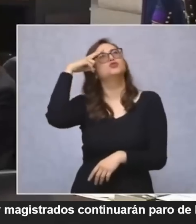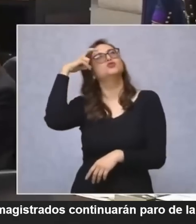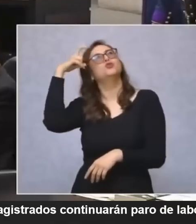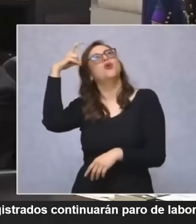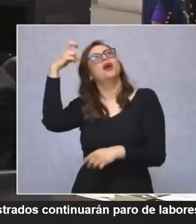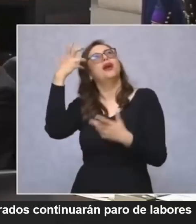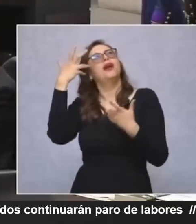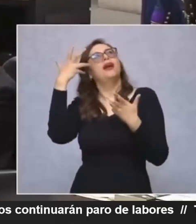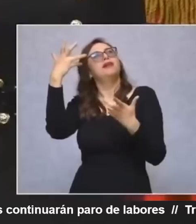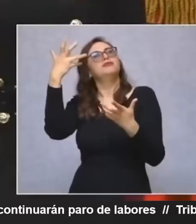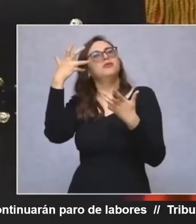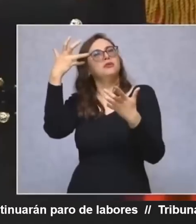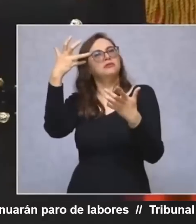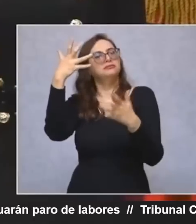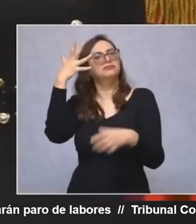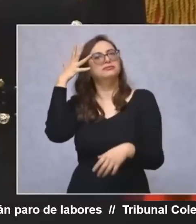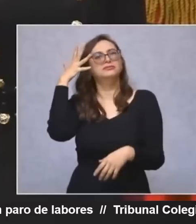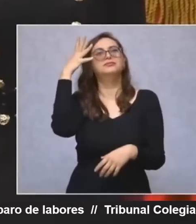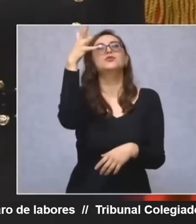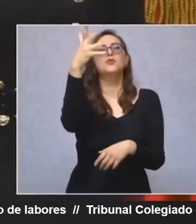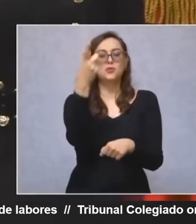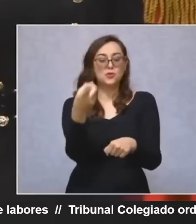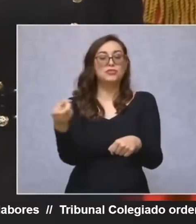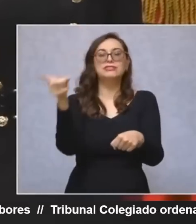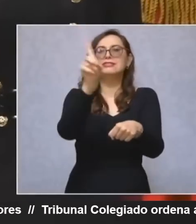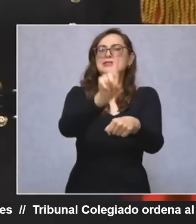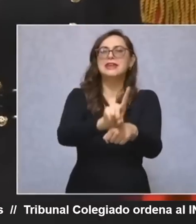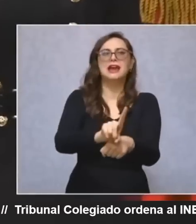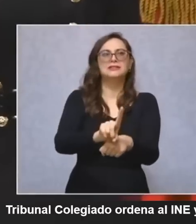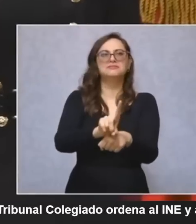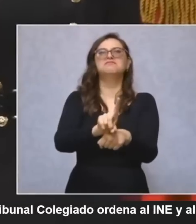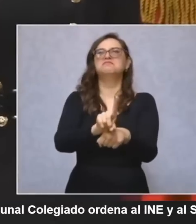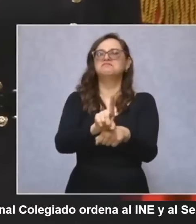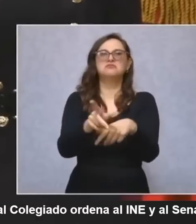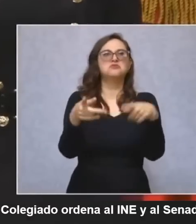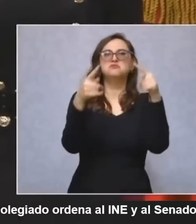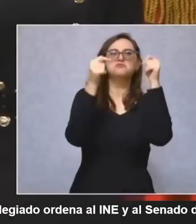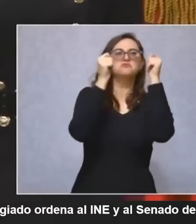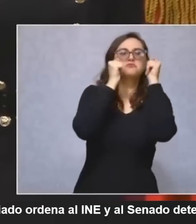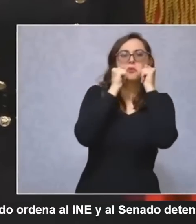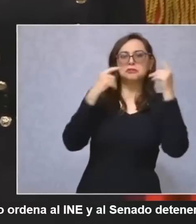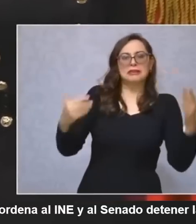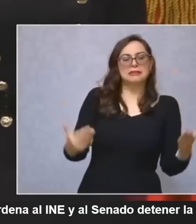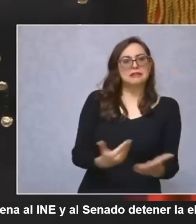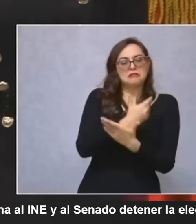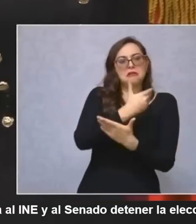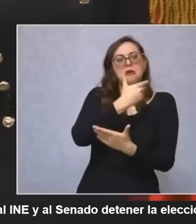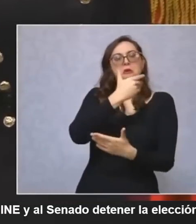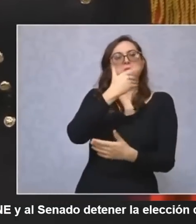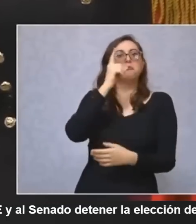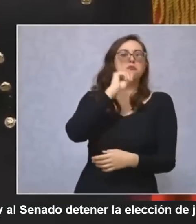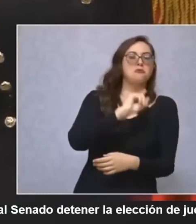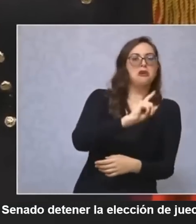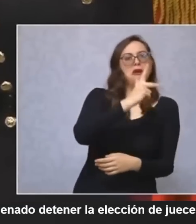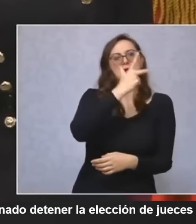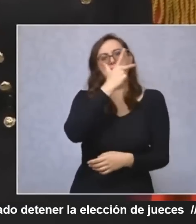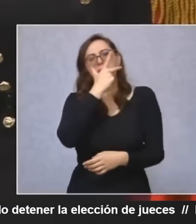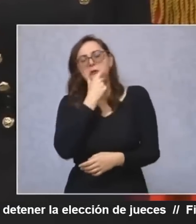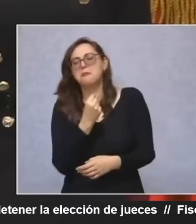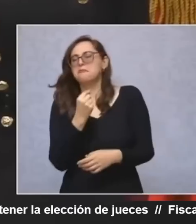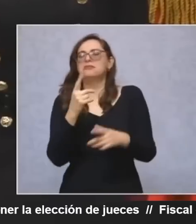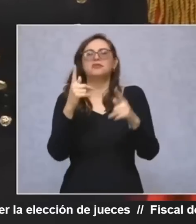posibilidad de que algún día, no importaría si naciéramos siendo mujeres u